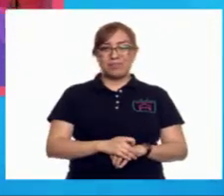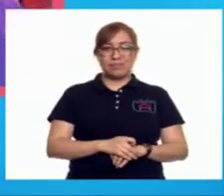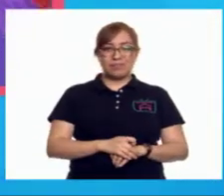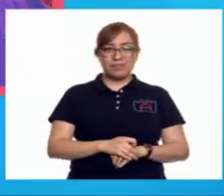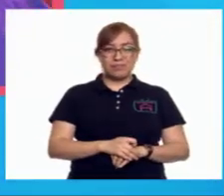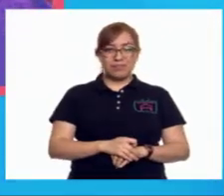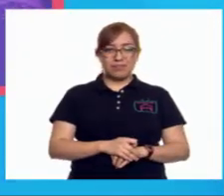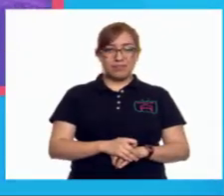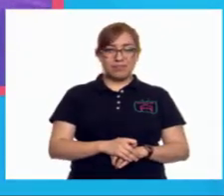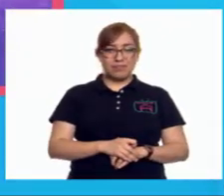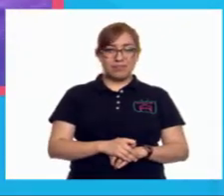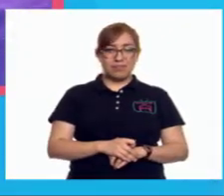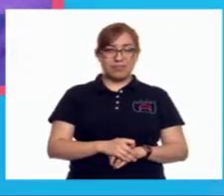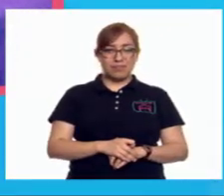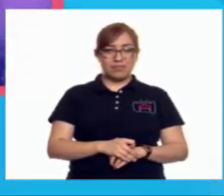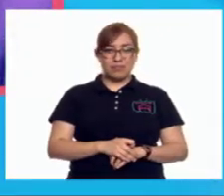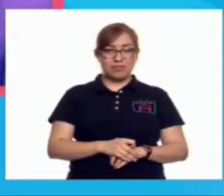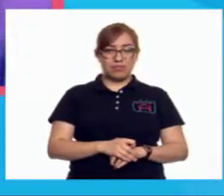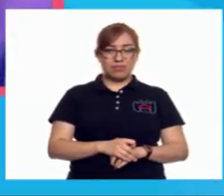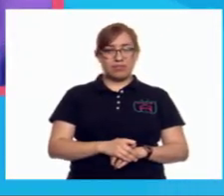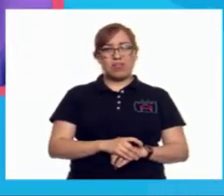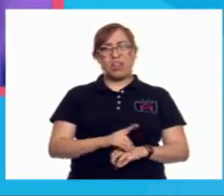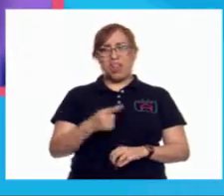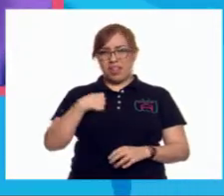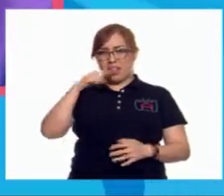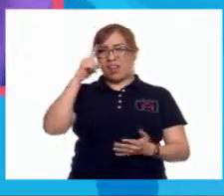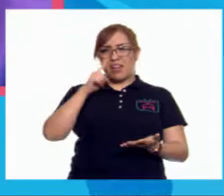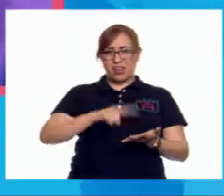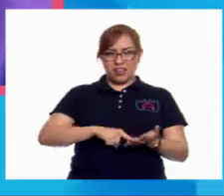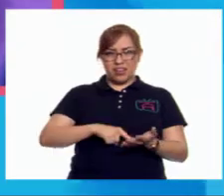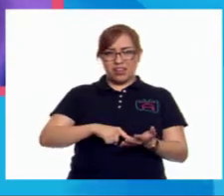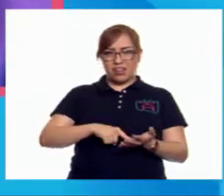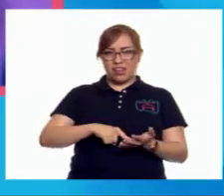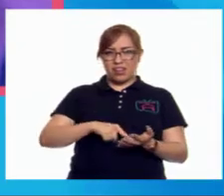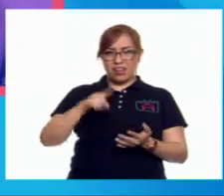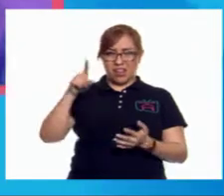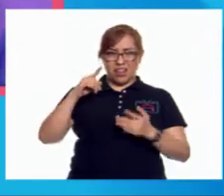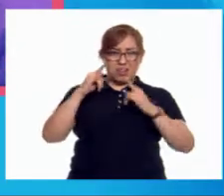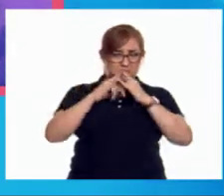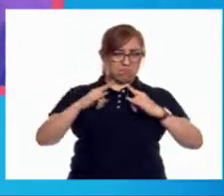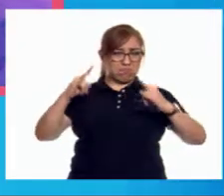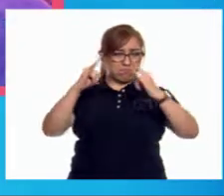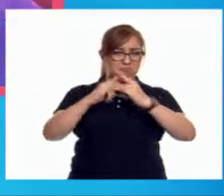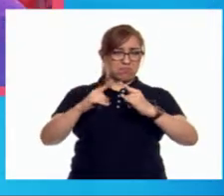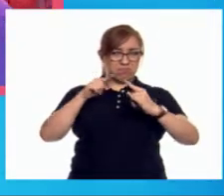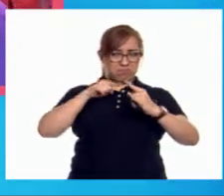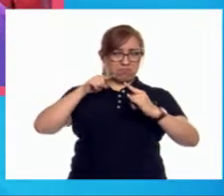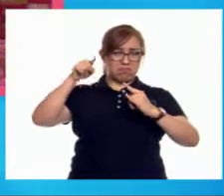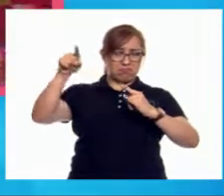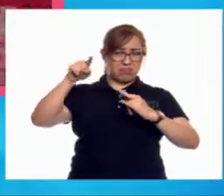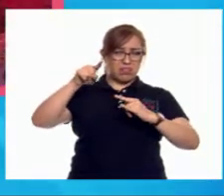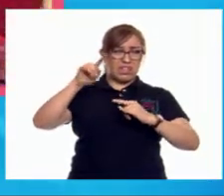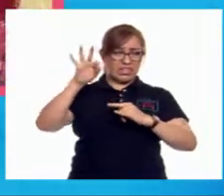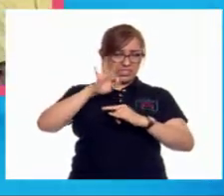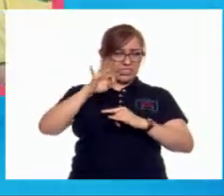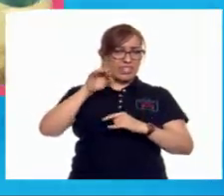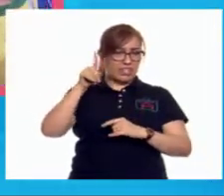selección. Mira, unos 5 o 6 puestos a la derecha y unos 5 a la izquierda, ya si ahí la encuentres.